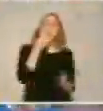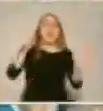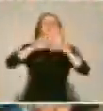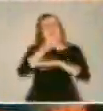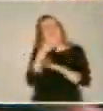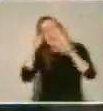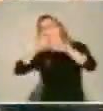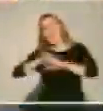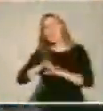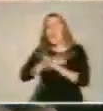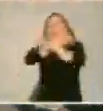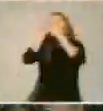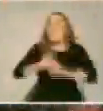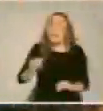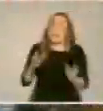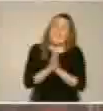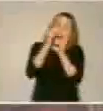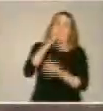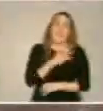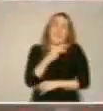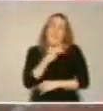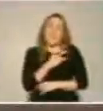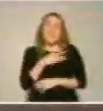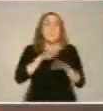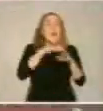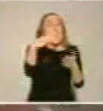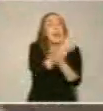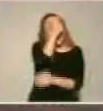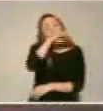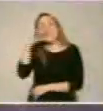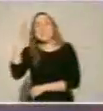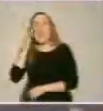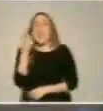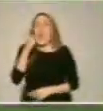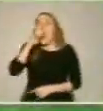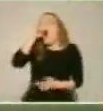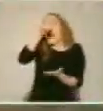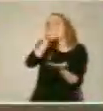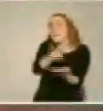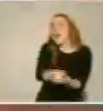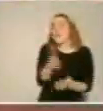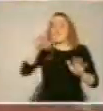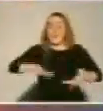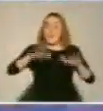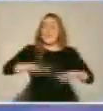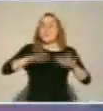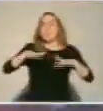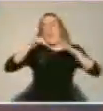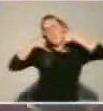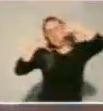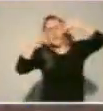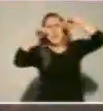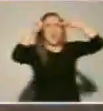Buenas noches, feliz San Valentín para todos y todas. Aquí está, un año más. Diablos locos